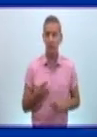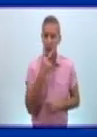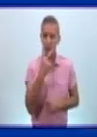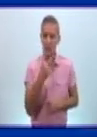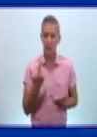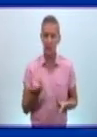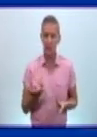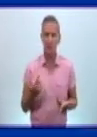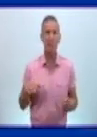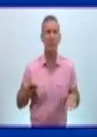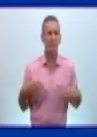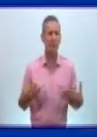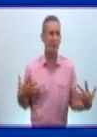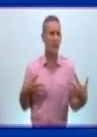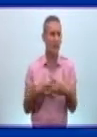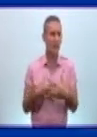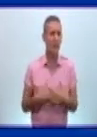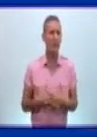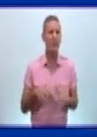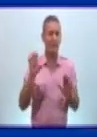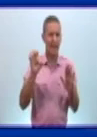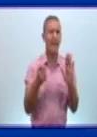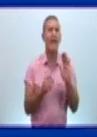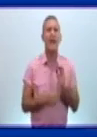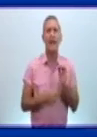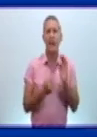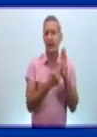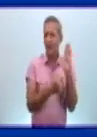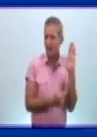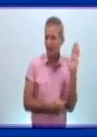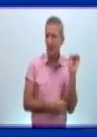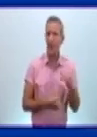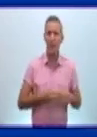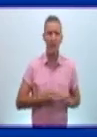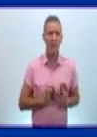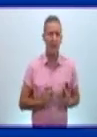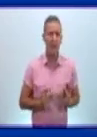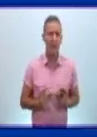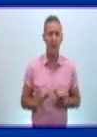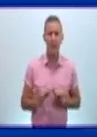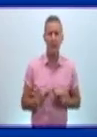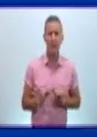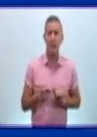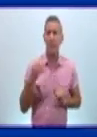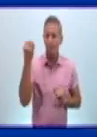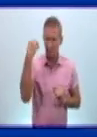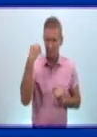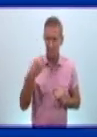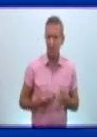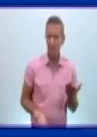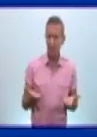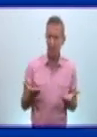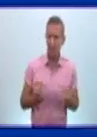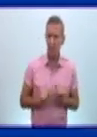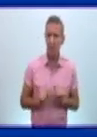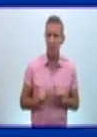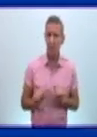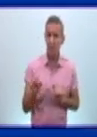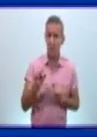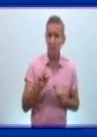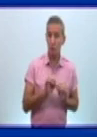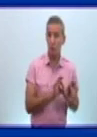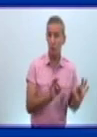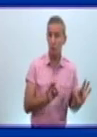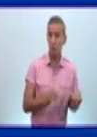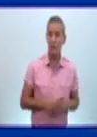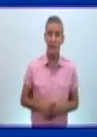es una mezcla, por tanto tienen elementos suficientes para establecer esa comparación entre sustancia pura